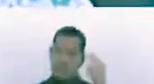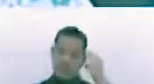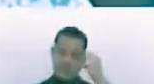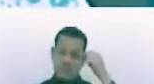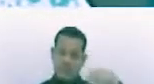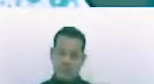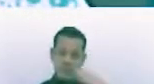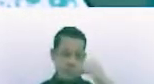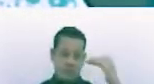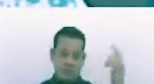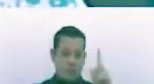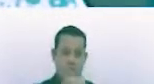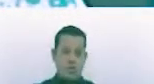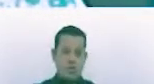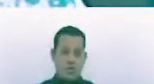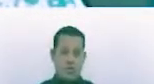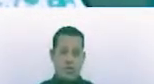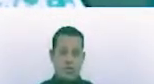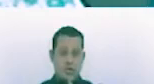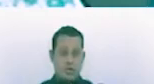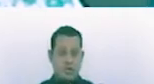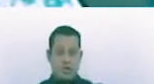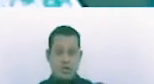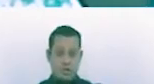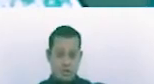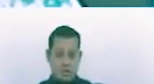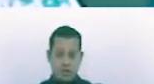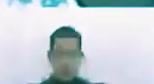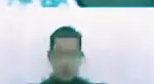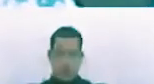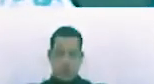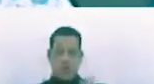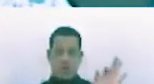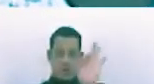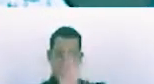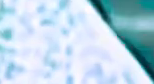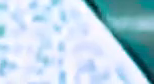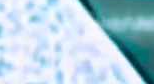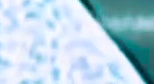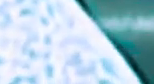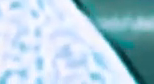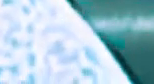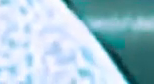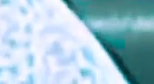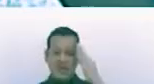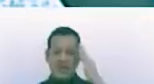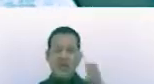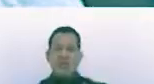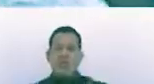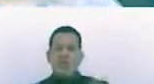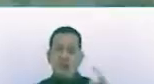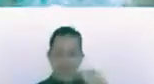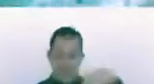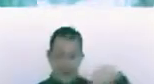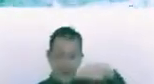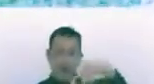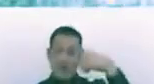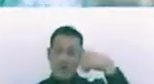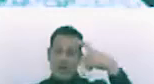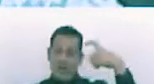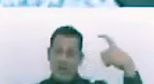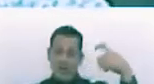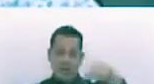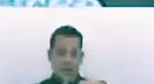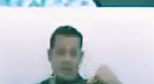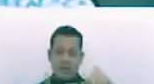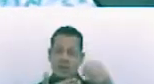este país no tuviéramos al gobernante que tenemos. Y preferirían estar en el pasado. Porque ¿saben por qué? Ellos anhelan a tener una